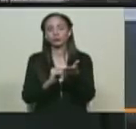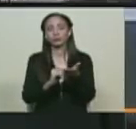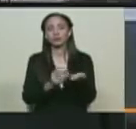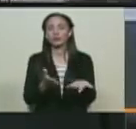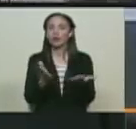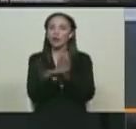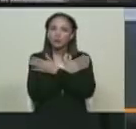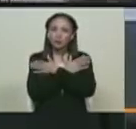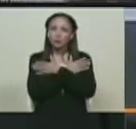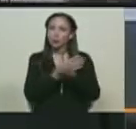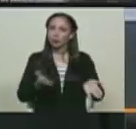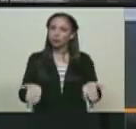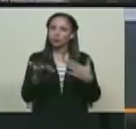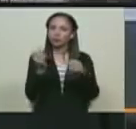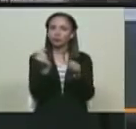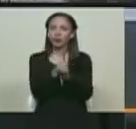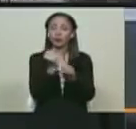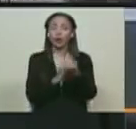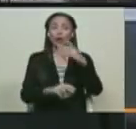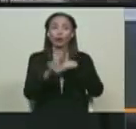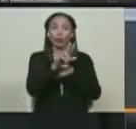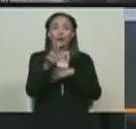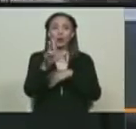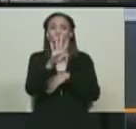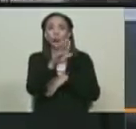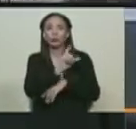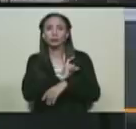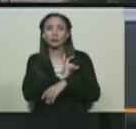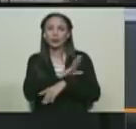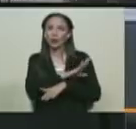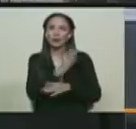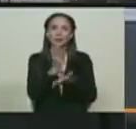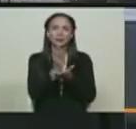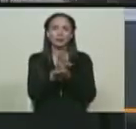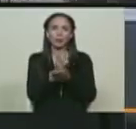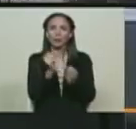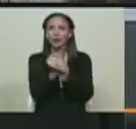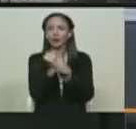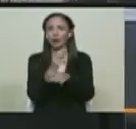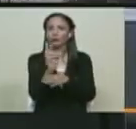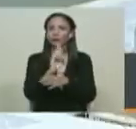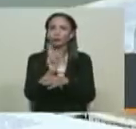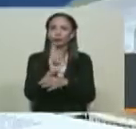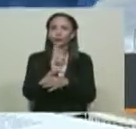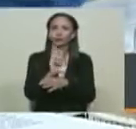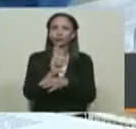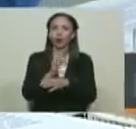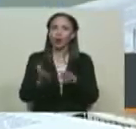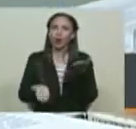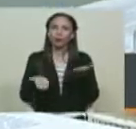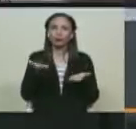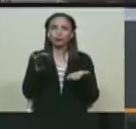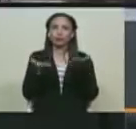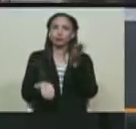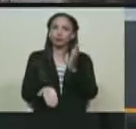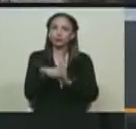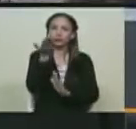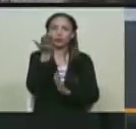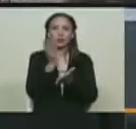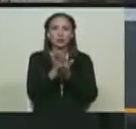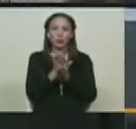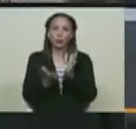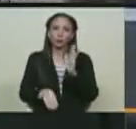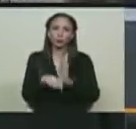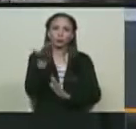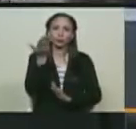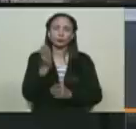Felicidades a trabajar. 2, 3, 4 de enero y arrancaba como una maquinaria. Increchendo, increchendo, increchendo, una